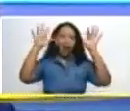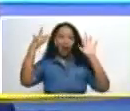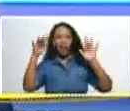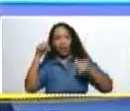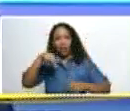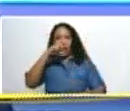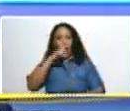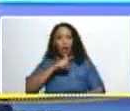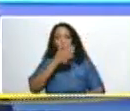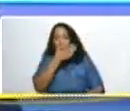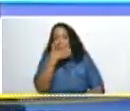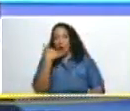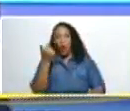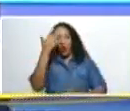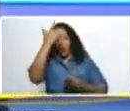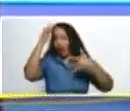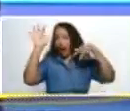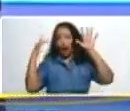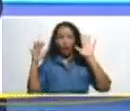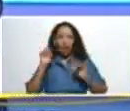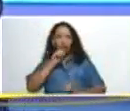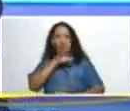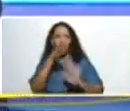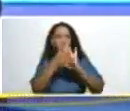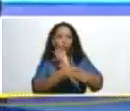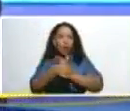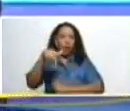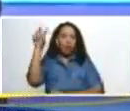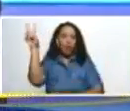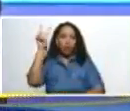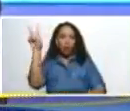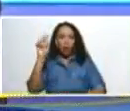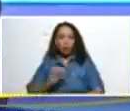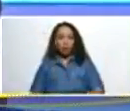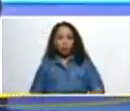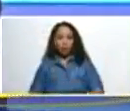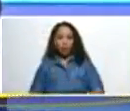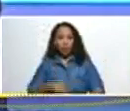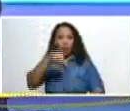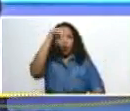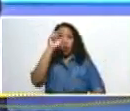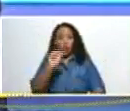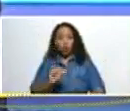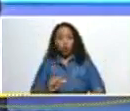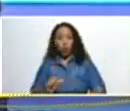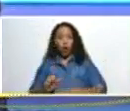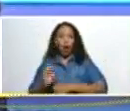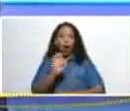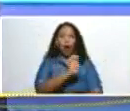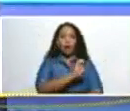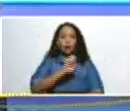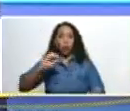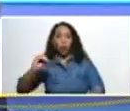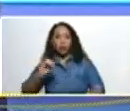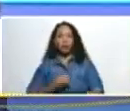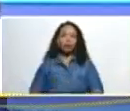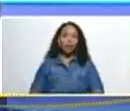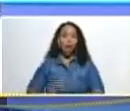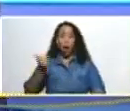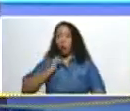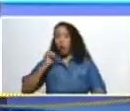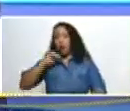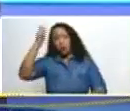que han sido los mejores carnavales de la historia de Venezuela. De norte a sur, de este a oeste, en cualquier pueblo que usted se